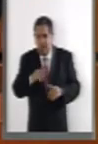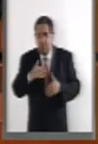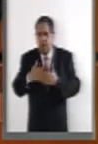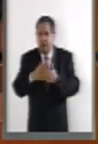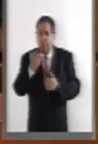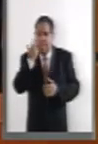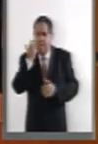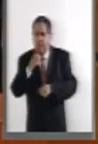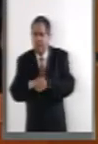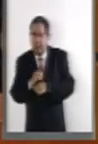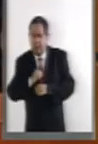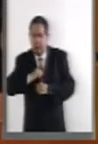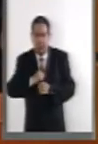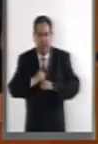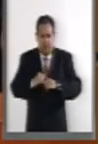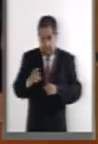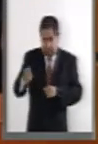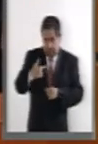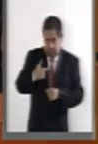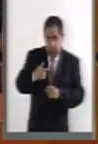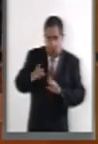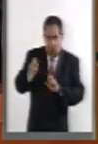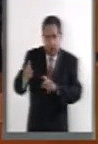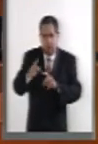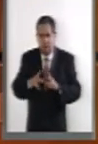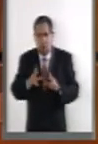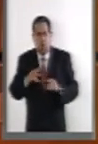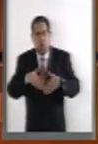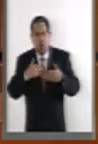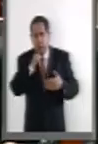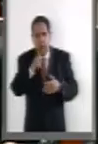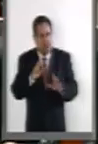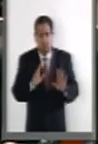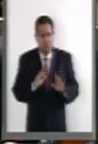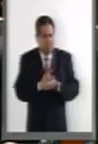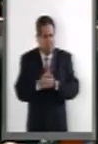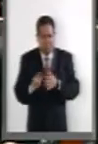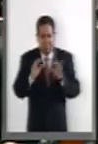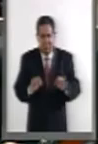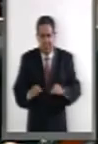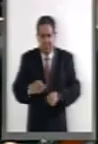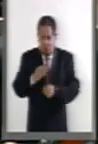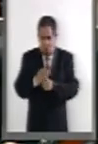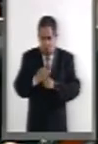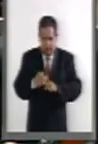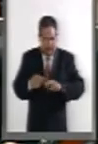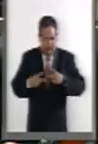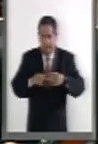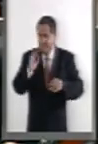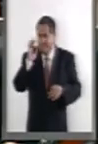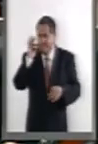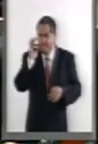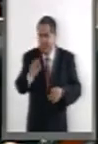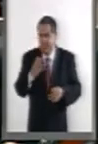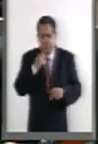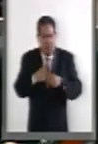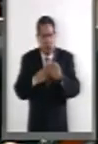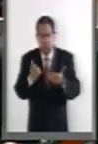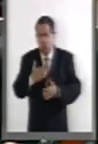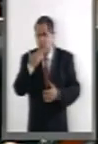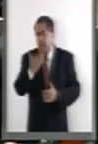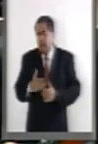cuatismo, al cuotismo o a la falta de credibilidad. Lo estamos haciendo al revés y lo estamos haciendo muy bien.